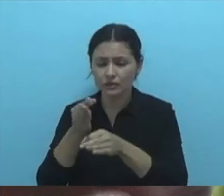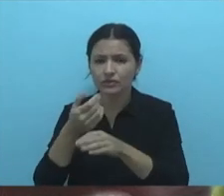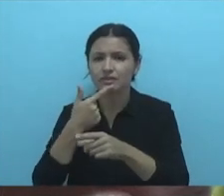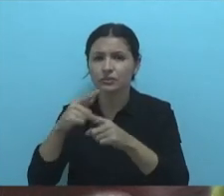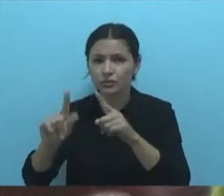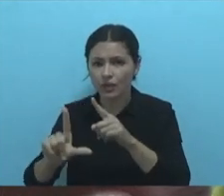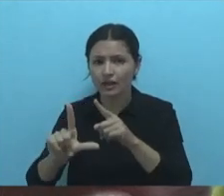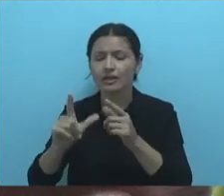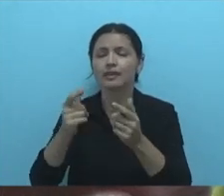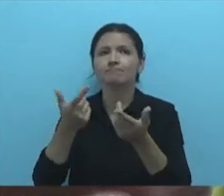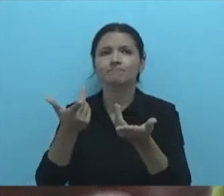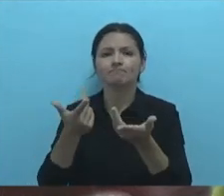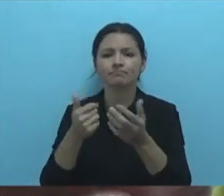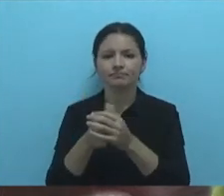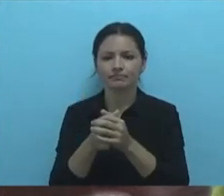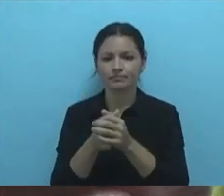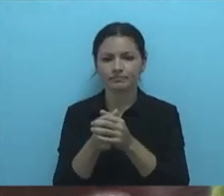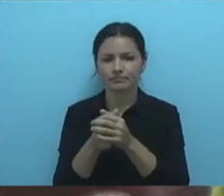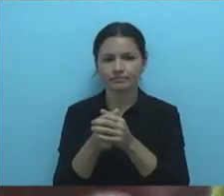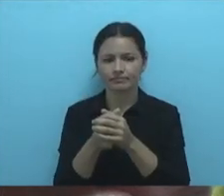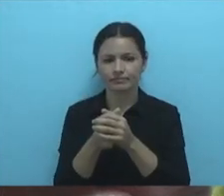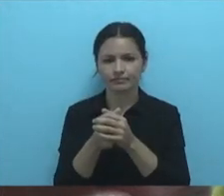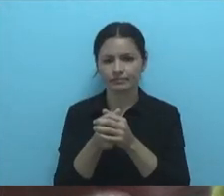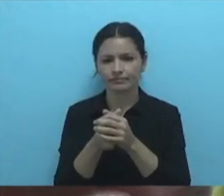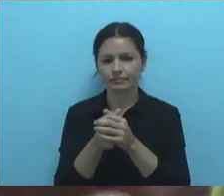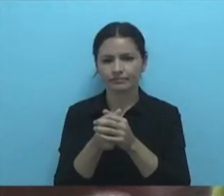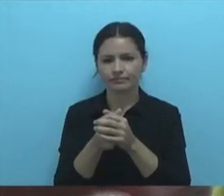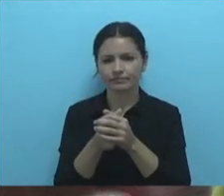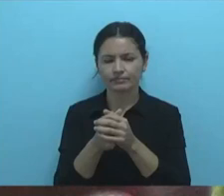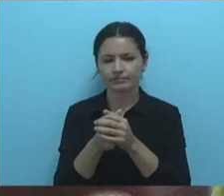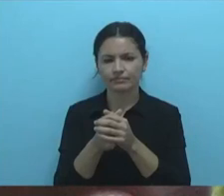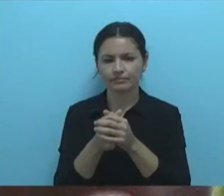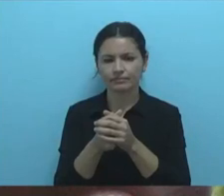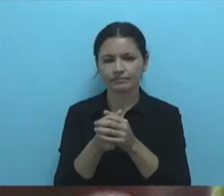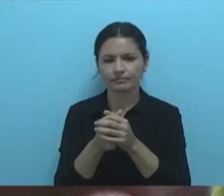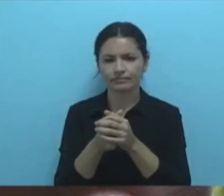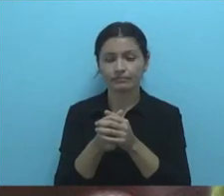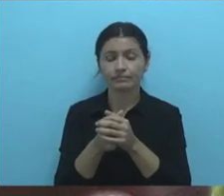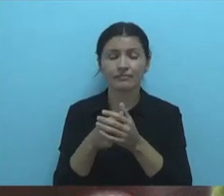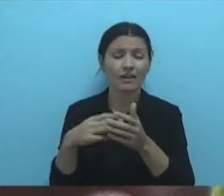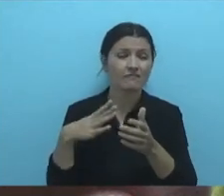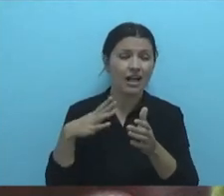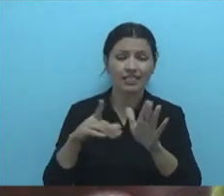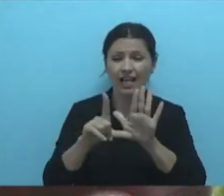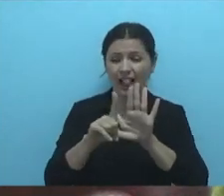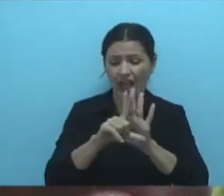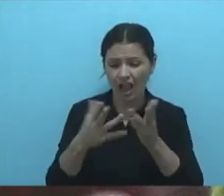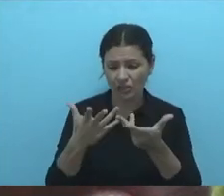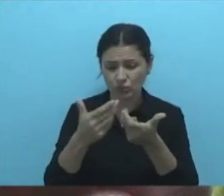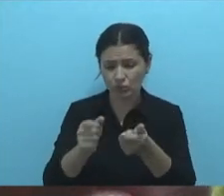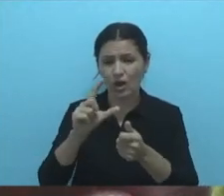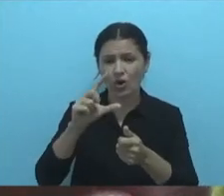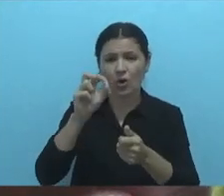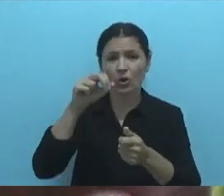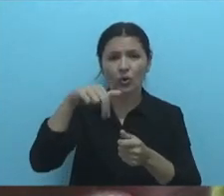evidentemente son intereses concretos que esto pase que no tenga ley de defensa del consumidor